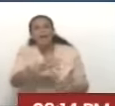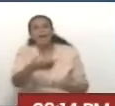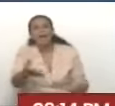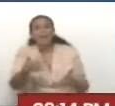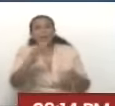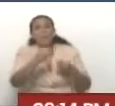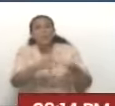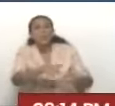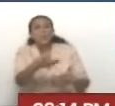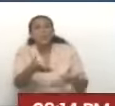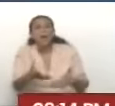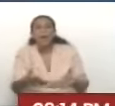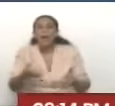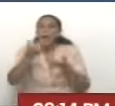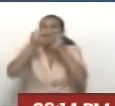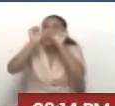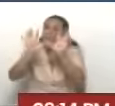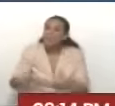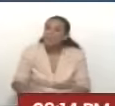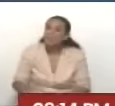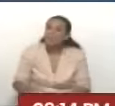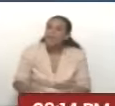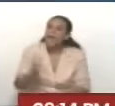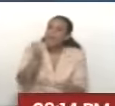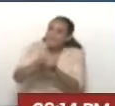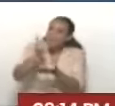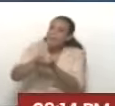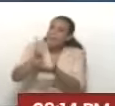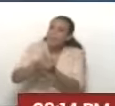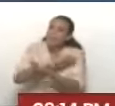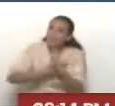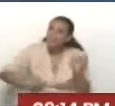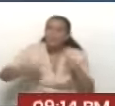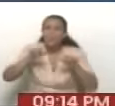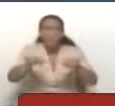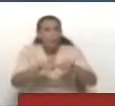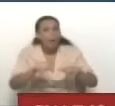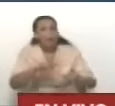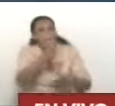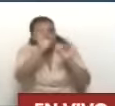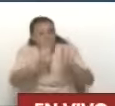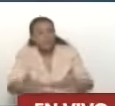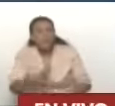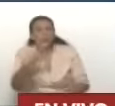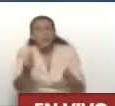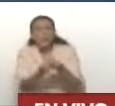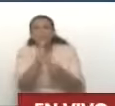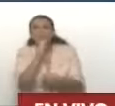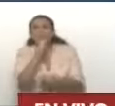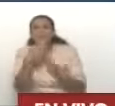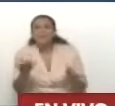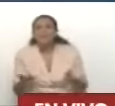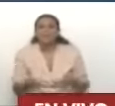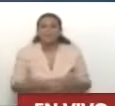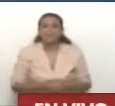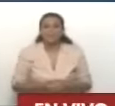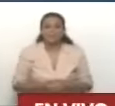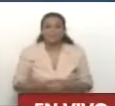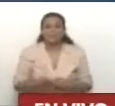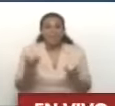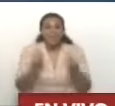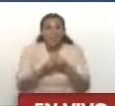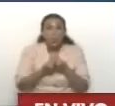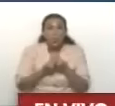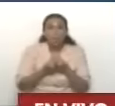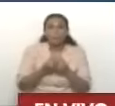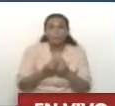¿Cómo está todo? Dios me lo bendiga, comandante, presidente. Amén, amén. Dios te bendiga a ti también, chico. ¿Con quién andas ahí? Amén. Aquí estoy